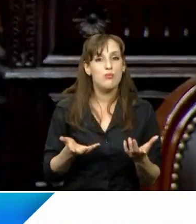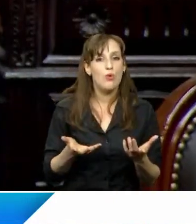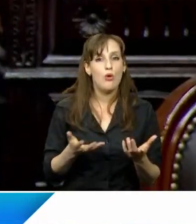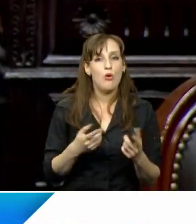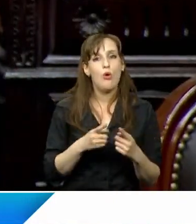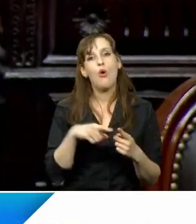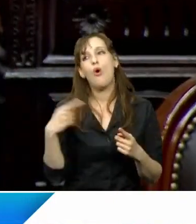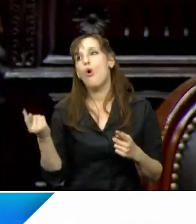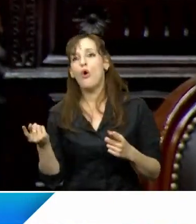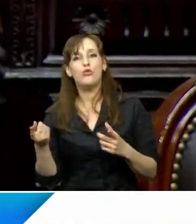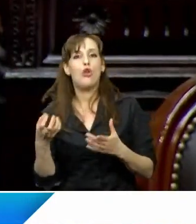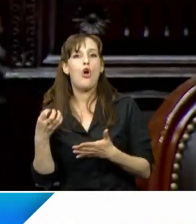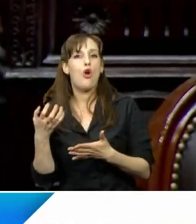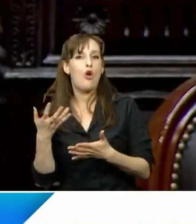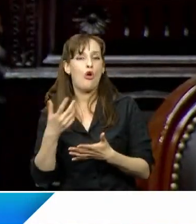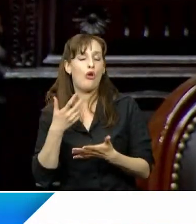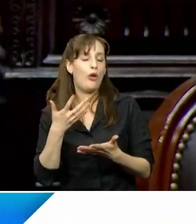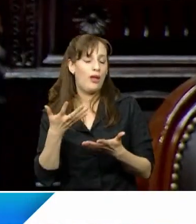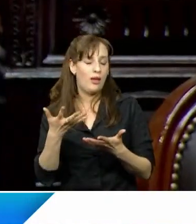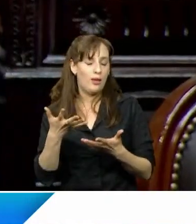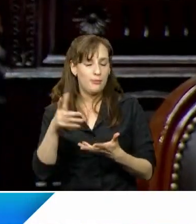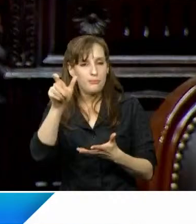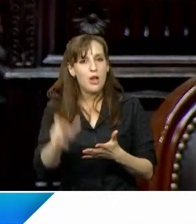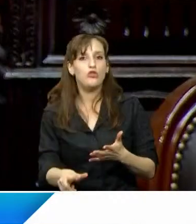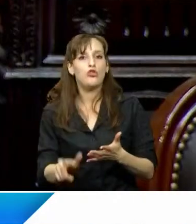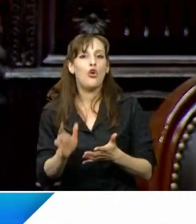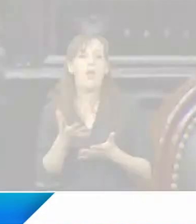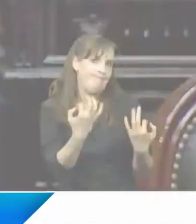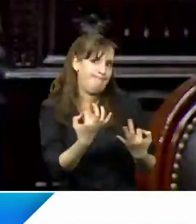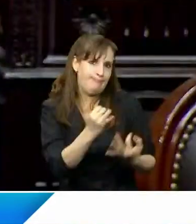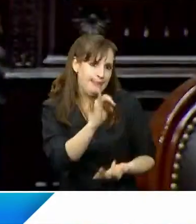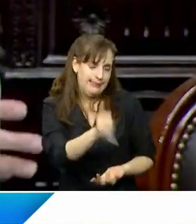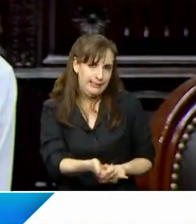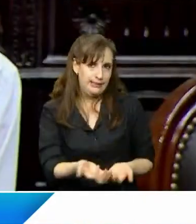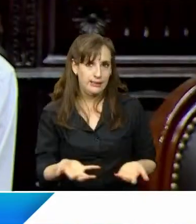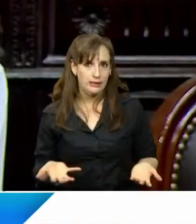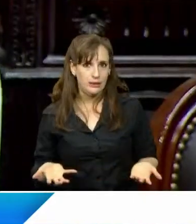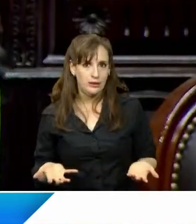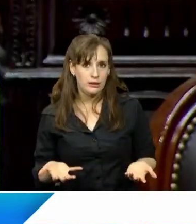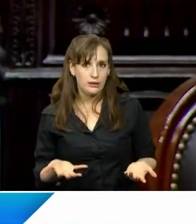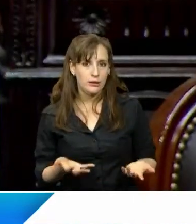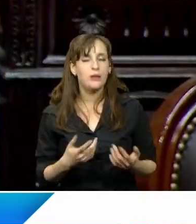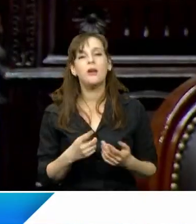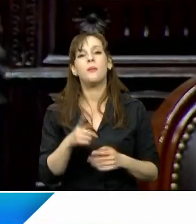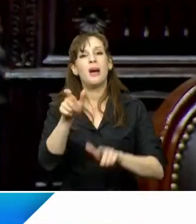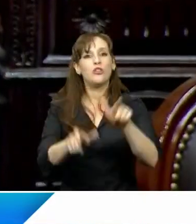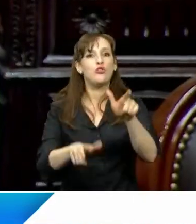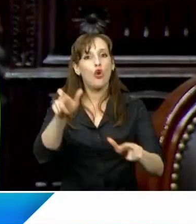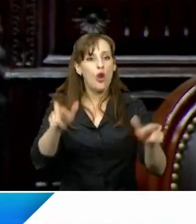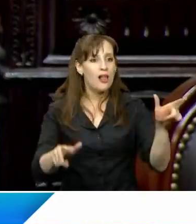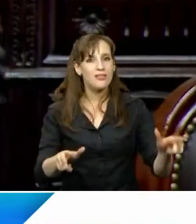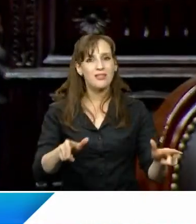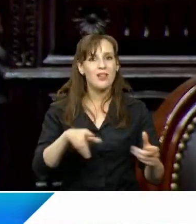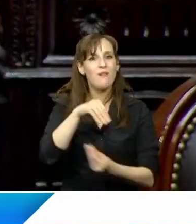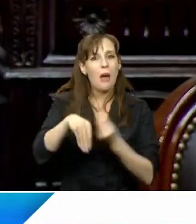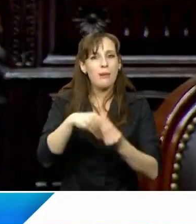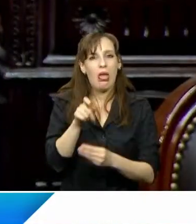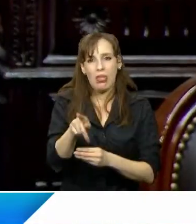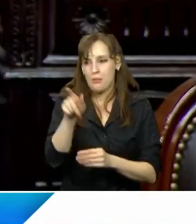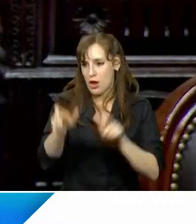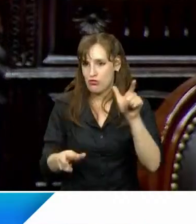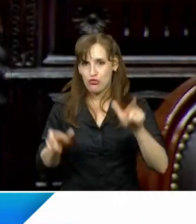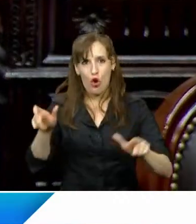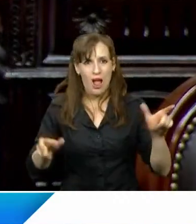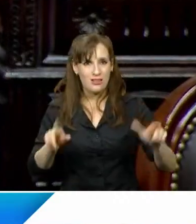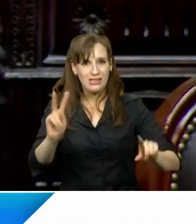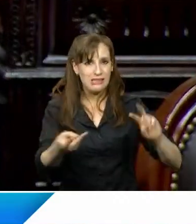de reiterancia y todas esas cuestiones. Hemos escuchado a familiares de víctimas del atentado